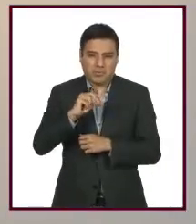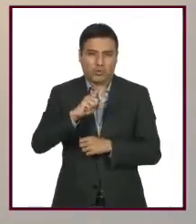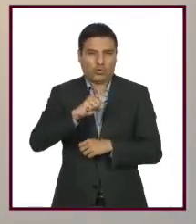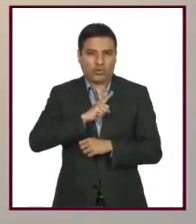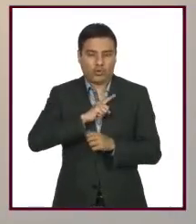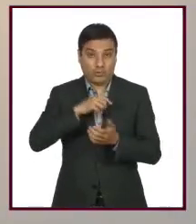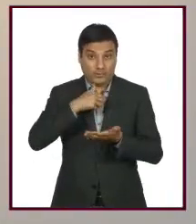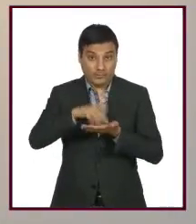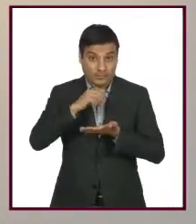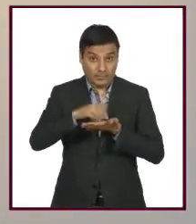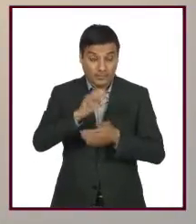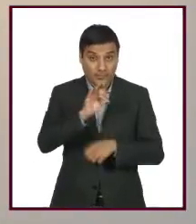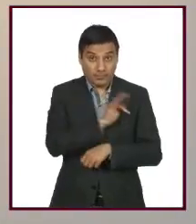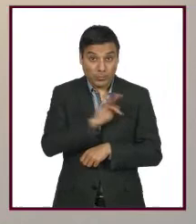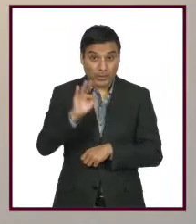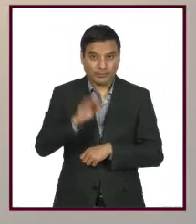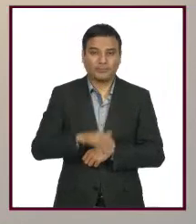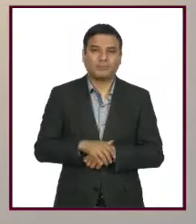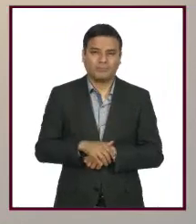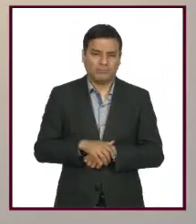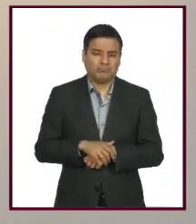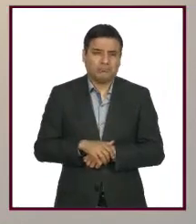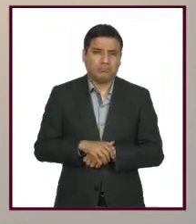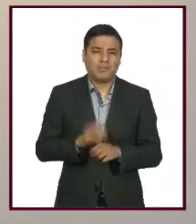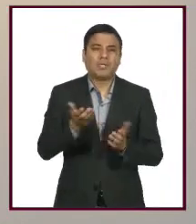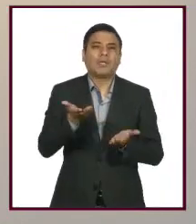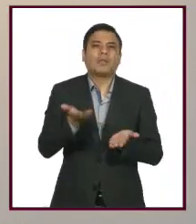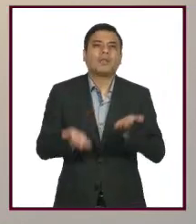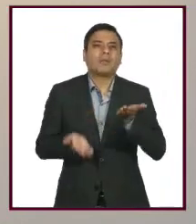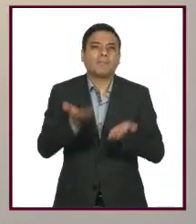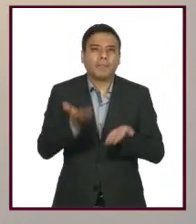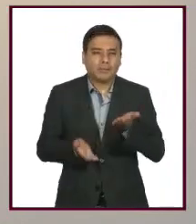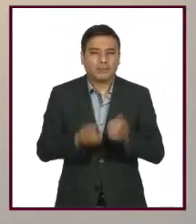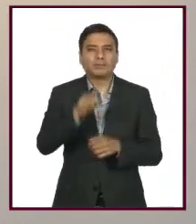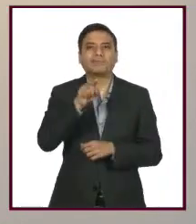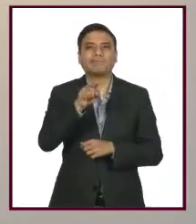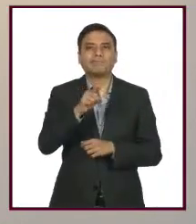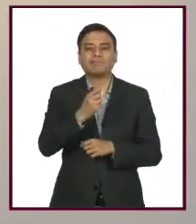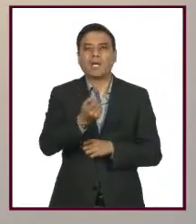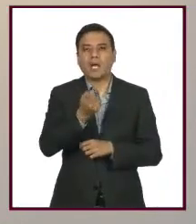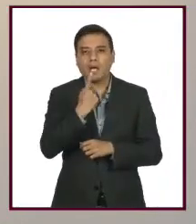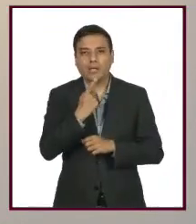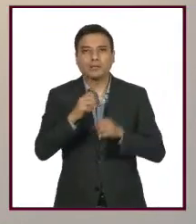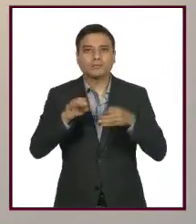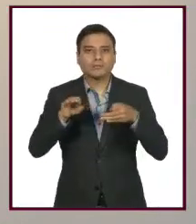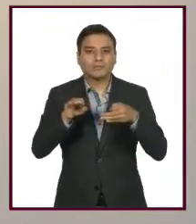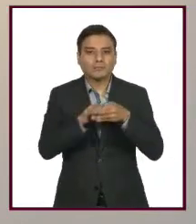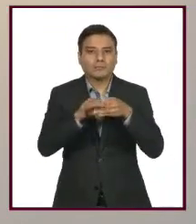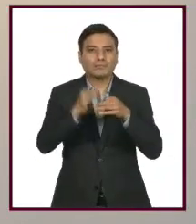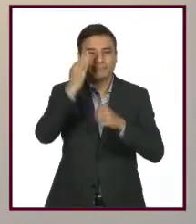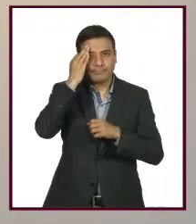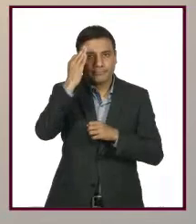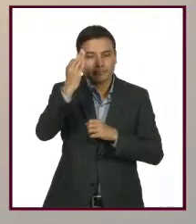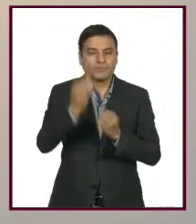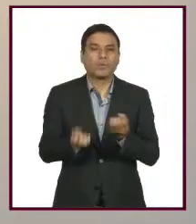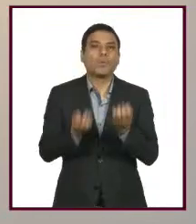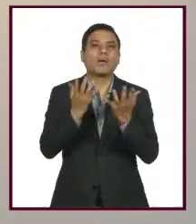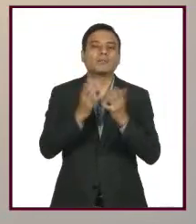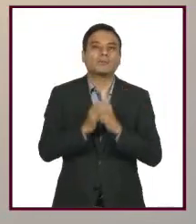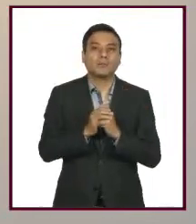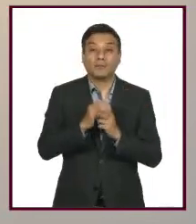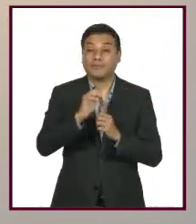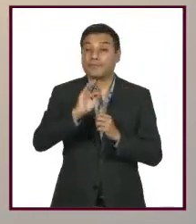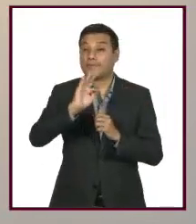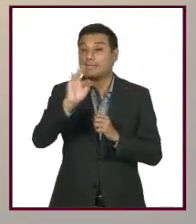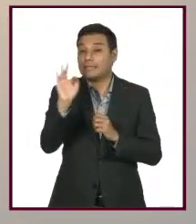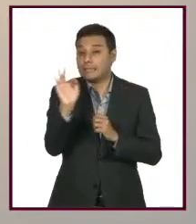Depende también la frecuencia y el tiempo de evolución del consumo. Si hay generalmente un trastorno ya